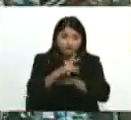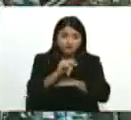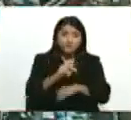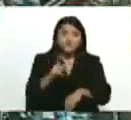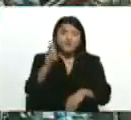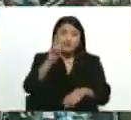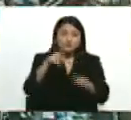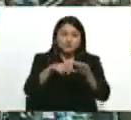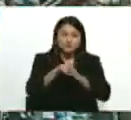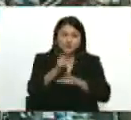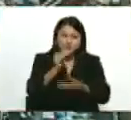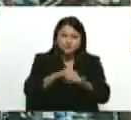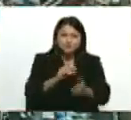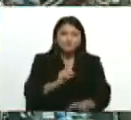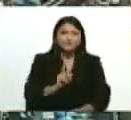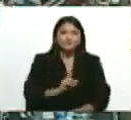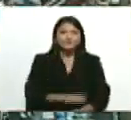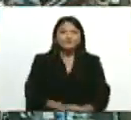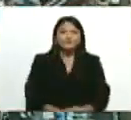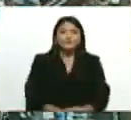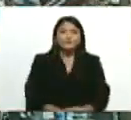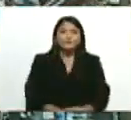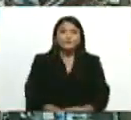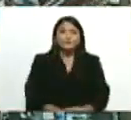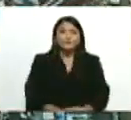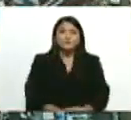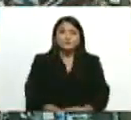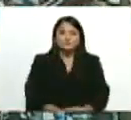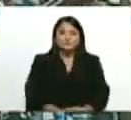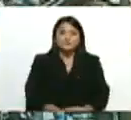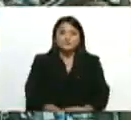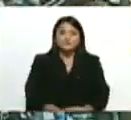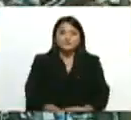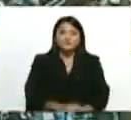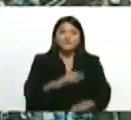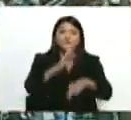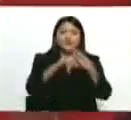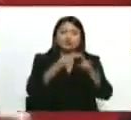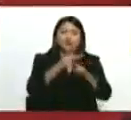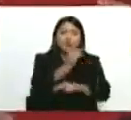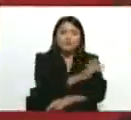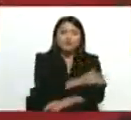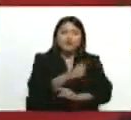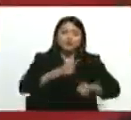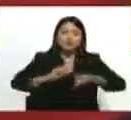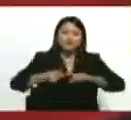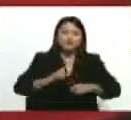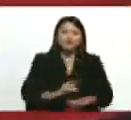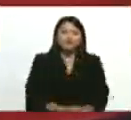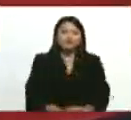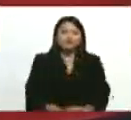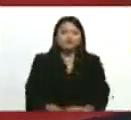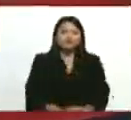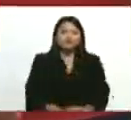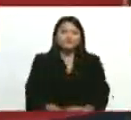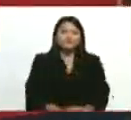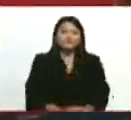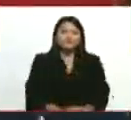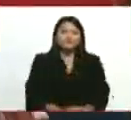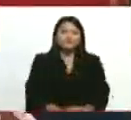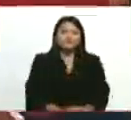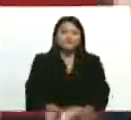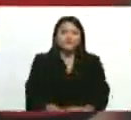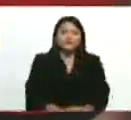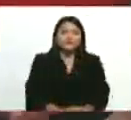Venezuela, por la patria, más nunca volverán a gobernar este país. Ni por la buena.